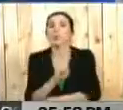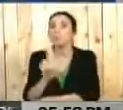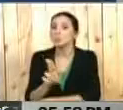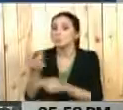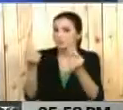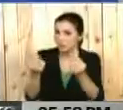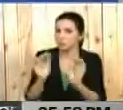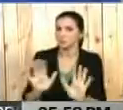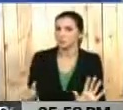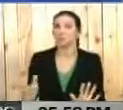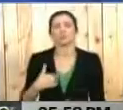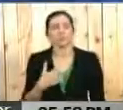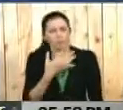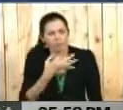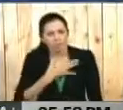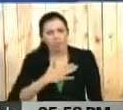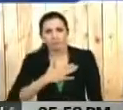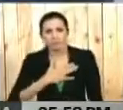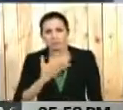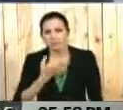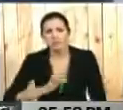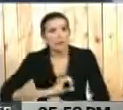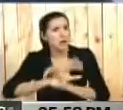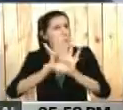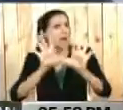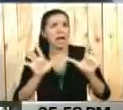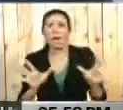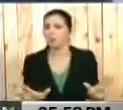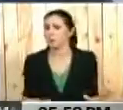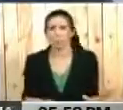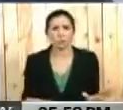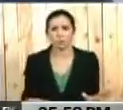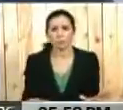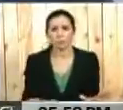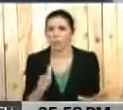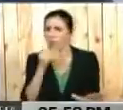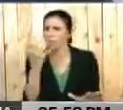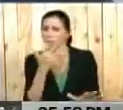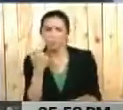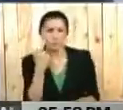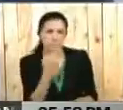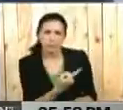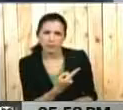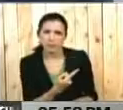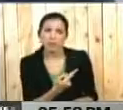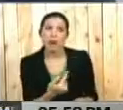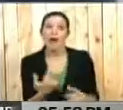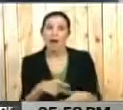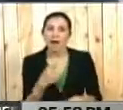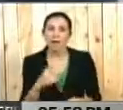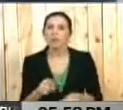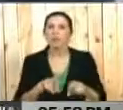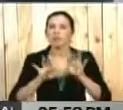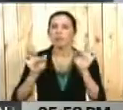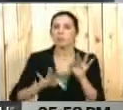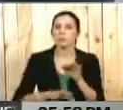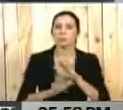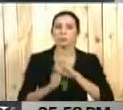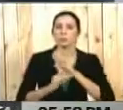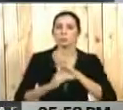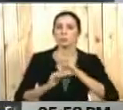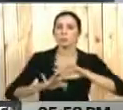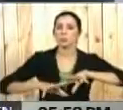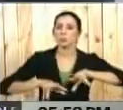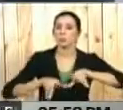de verdad, te soy honesto, está sumamente claro. Hay una situación de delincuencia militante de parte de